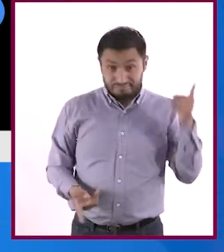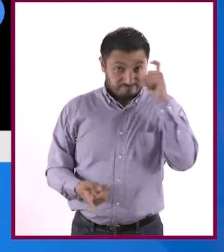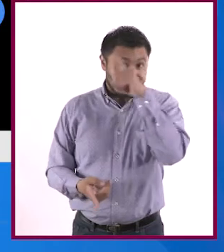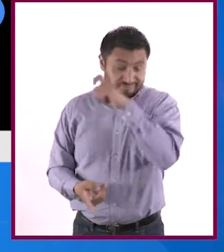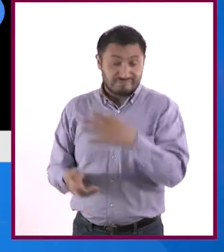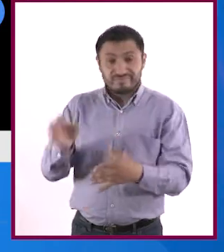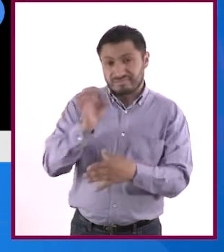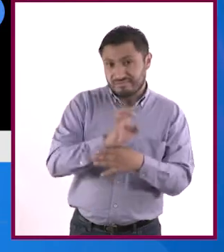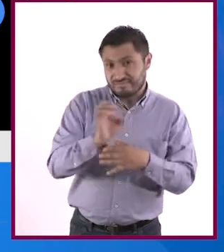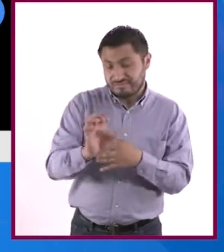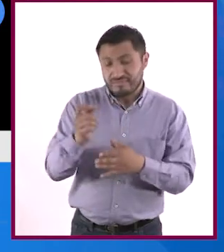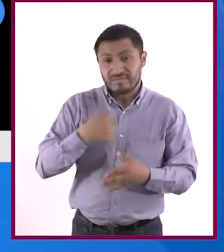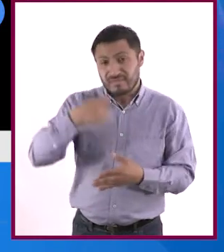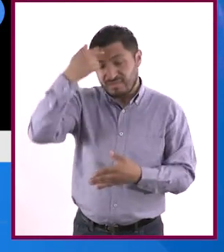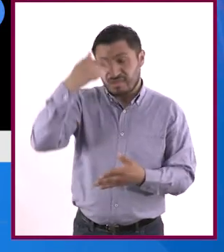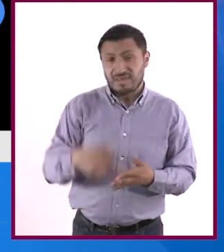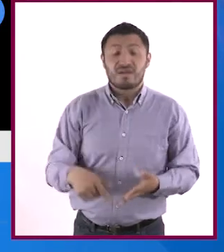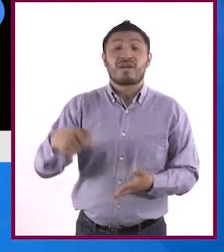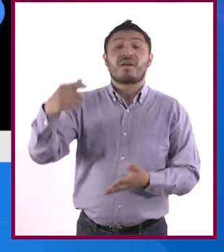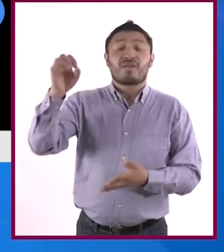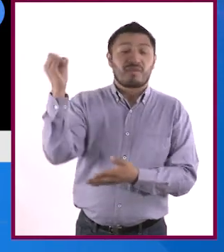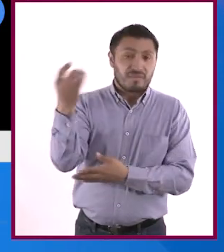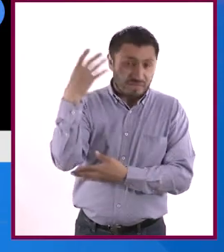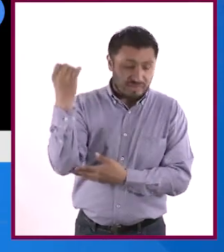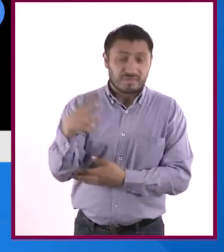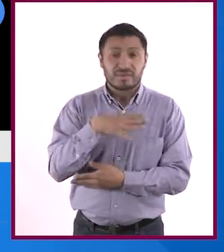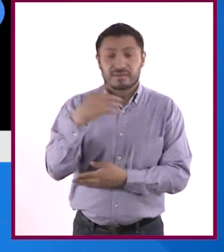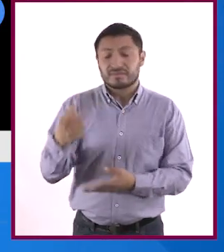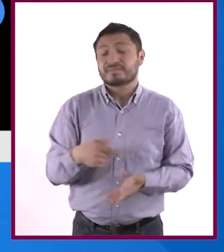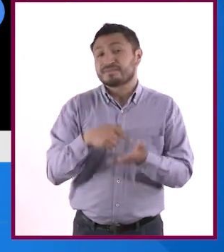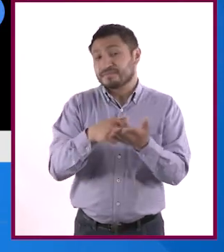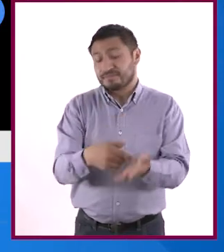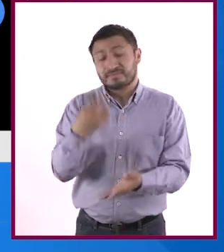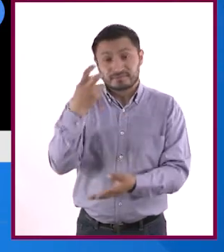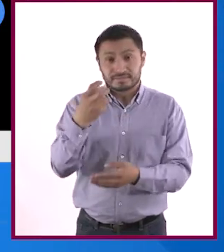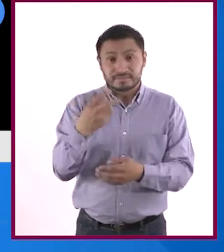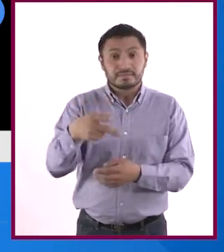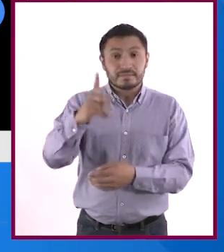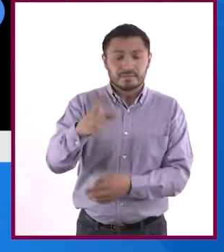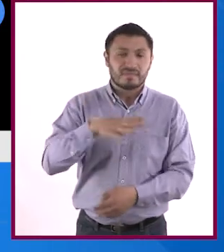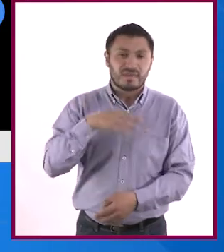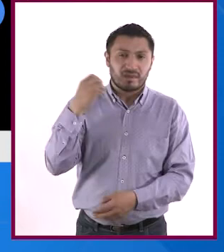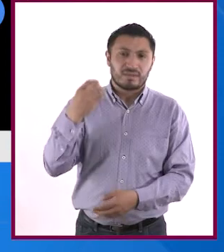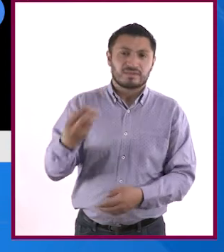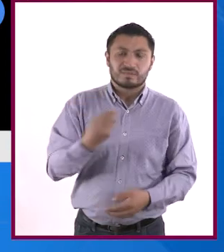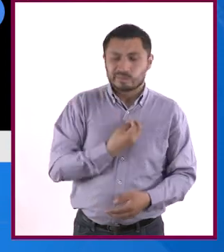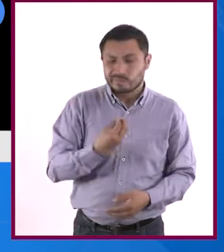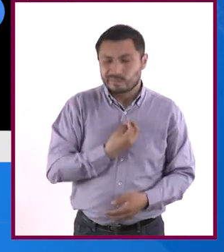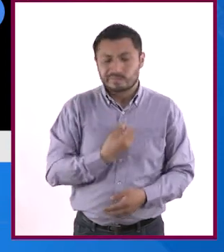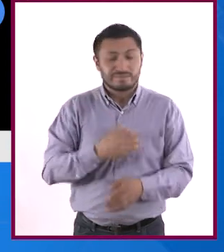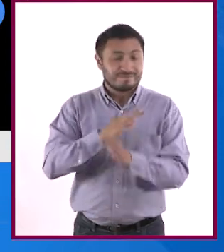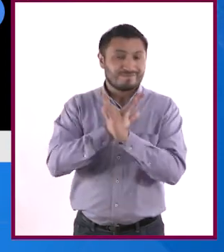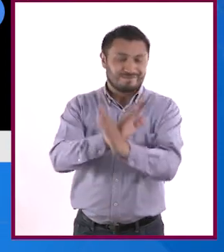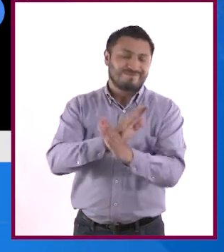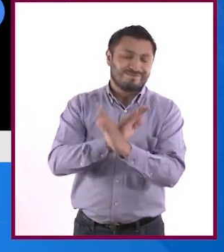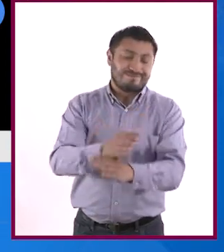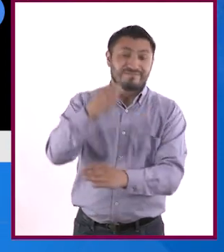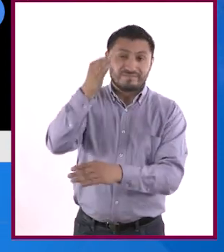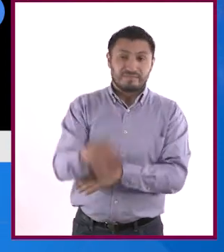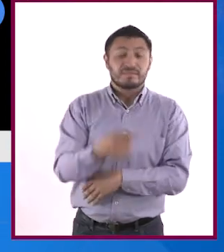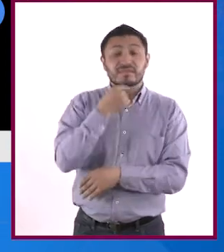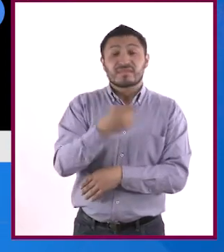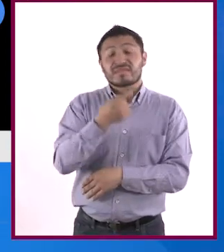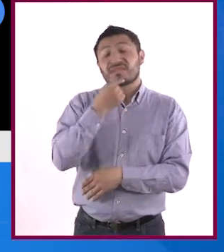creo que la convención supone esta ruptura de paradigma, pero aún hay muchas resistencias para aceptar que las niñas, los niños,